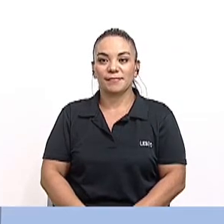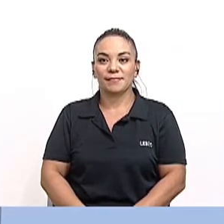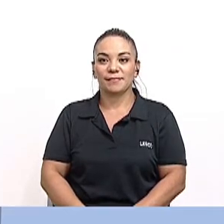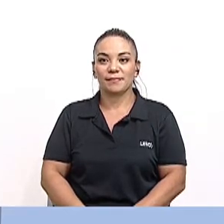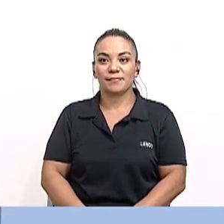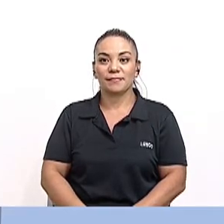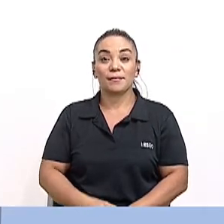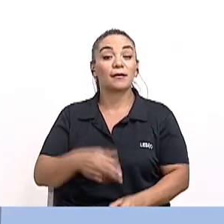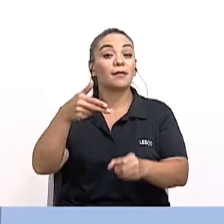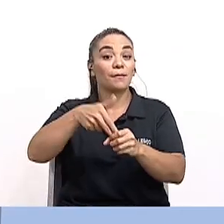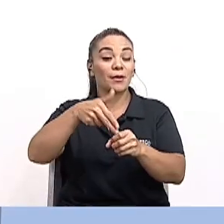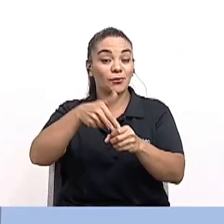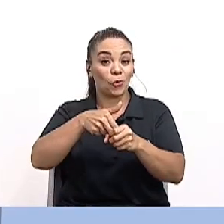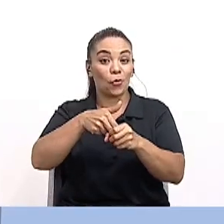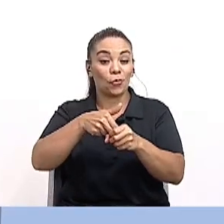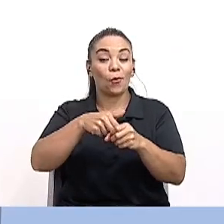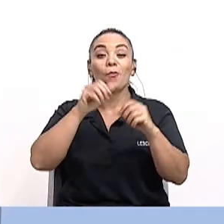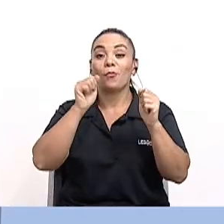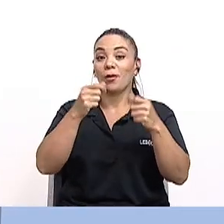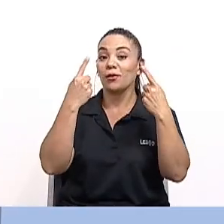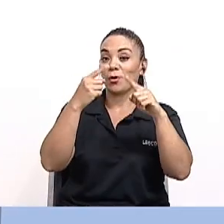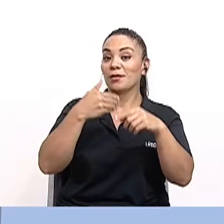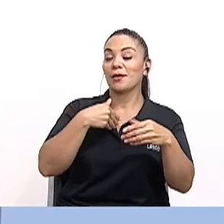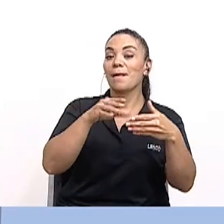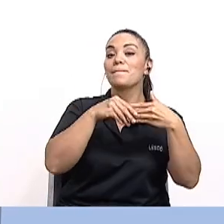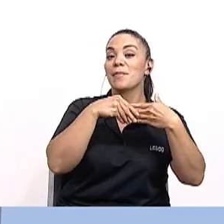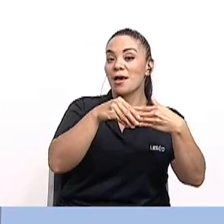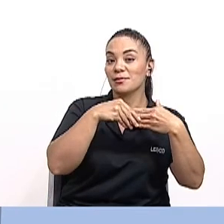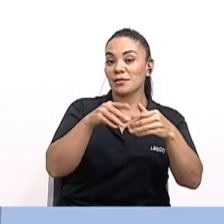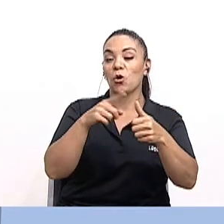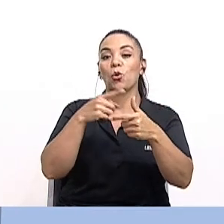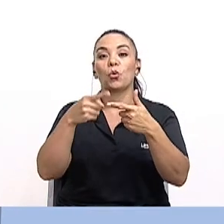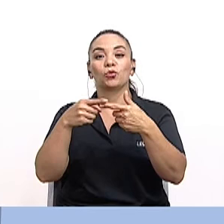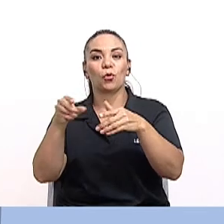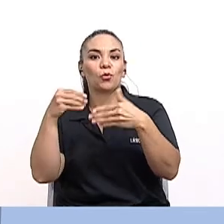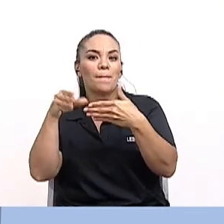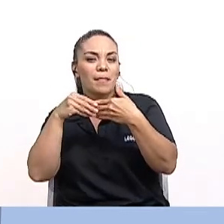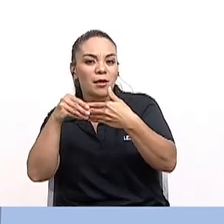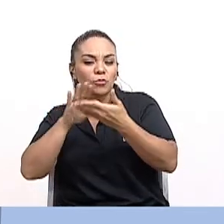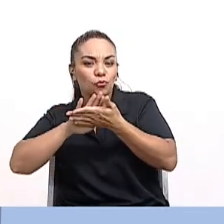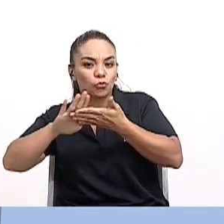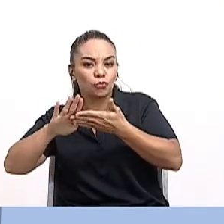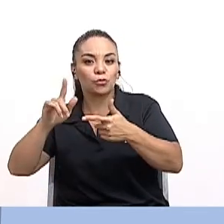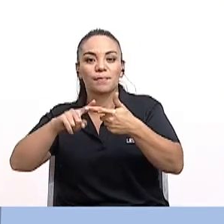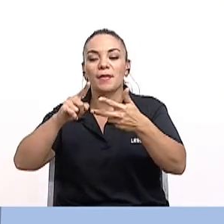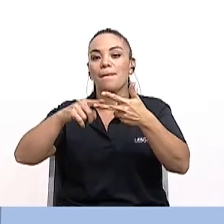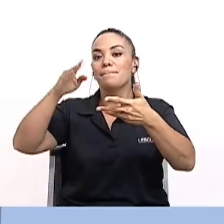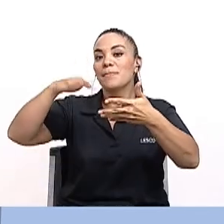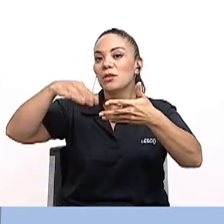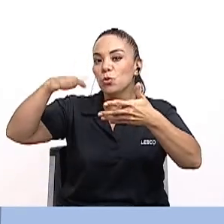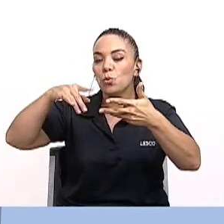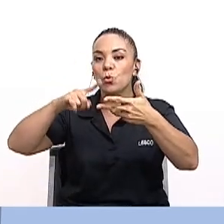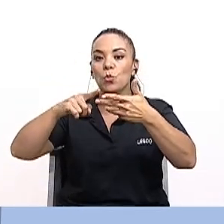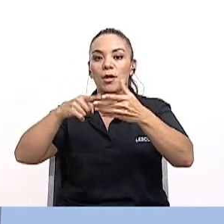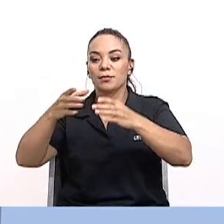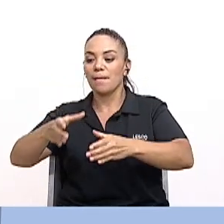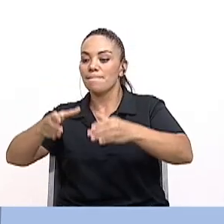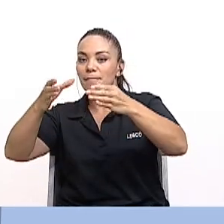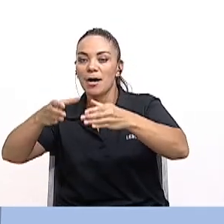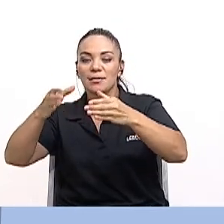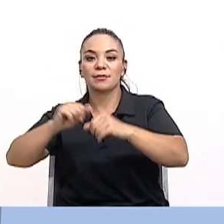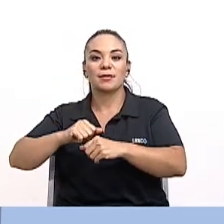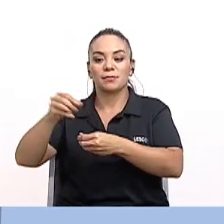Del petróleo se pueden obtener plásticos, acrílicos, pinturas, envases,